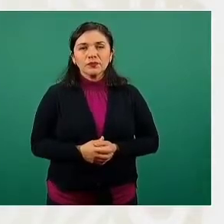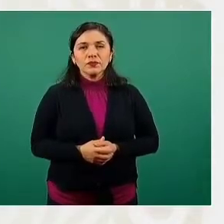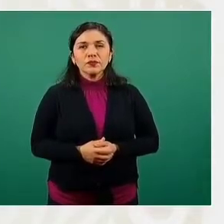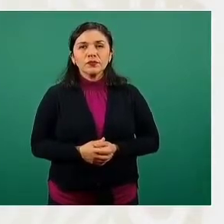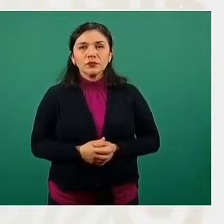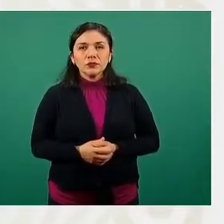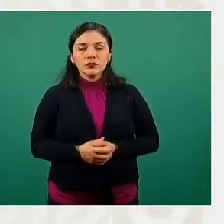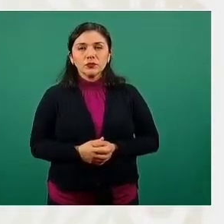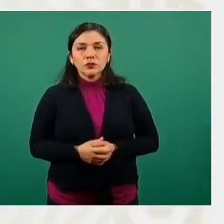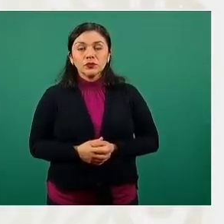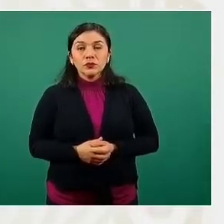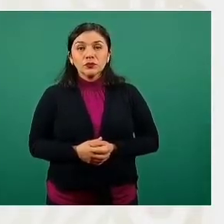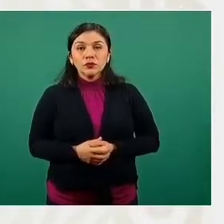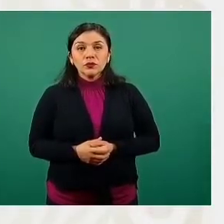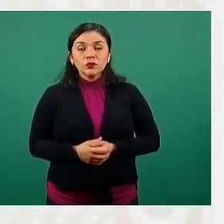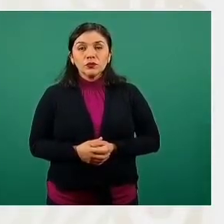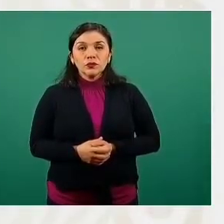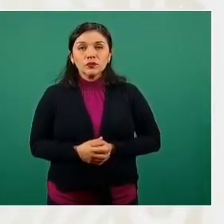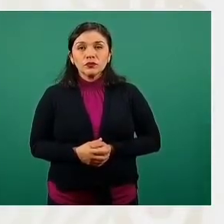¿Y este?